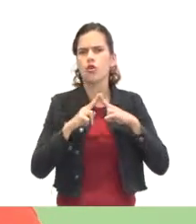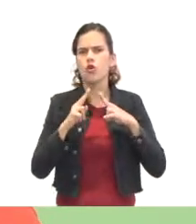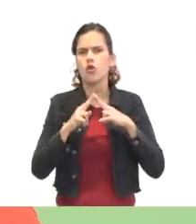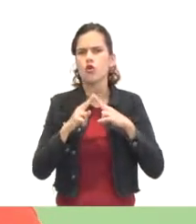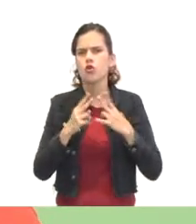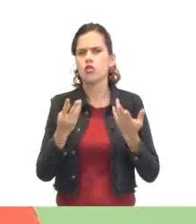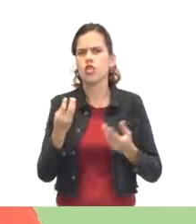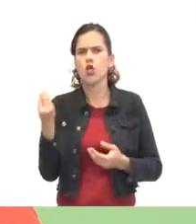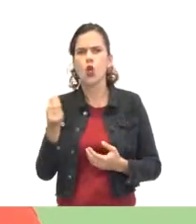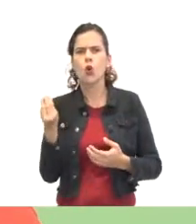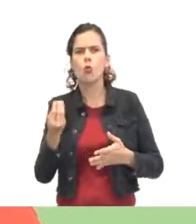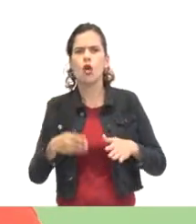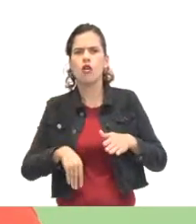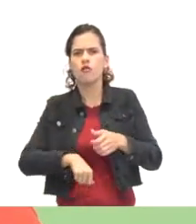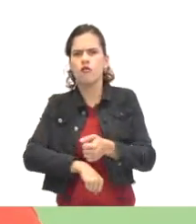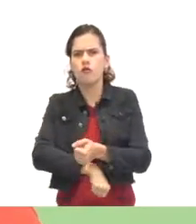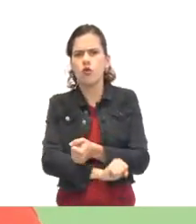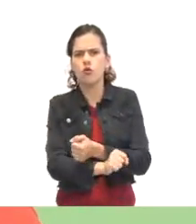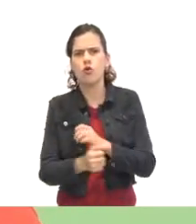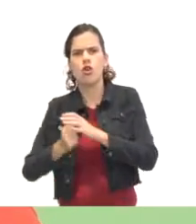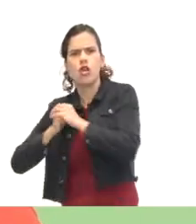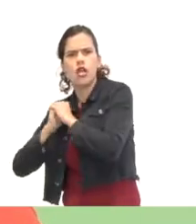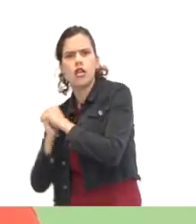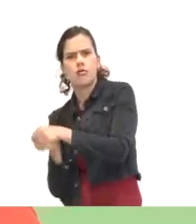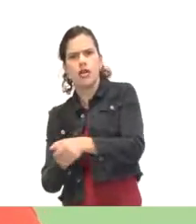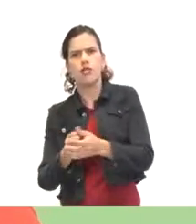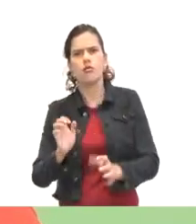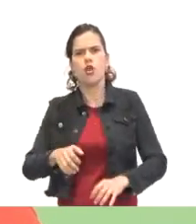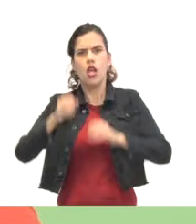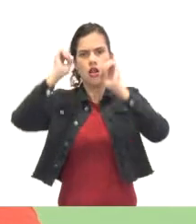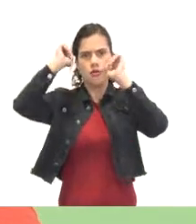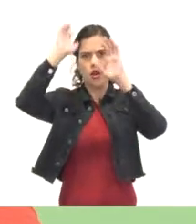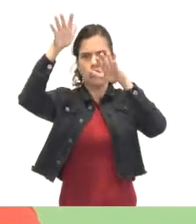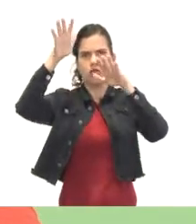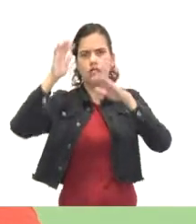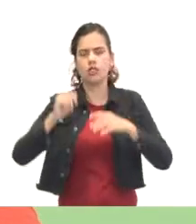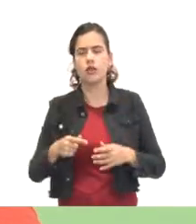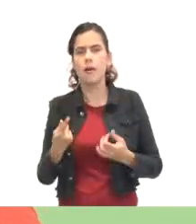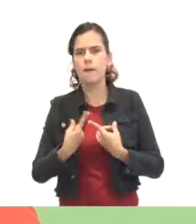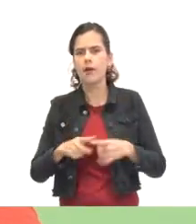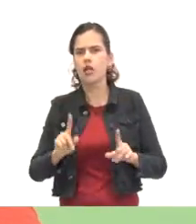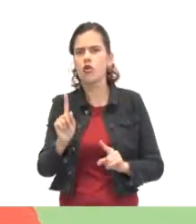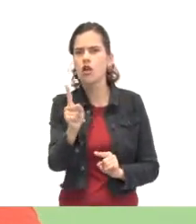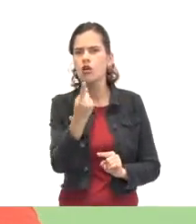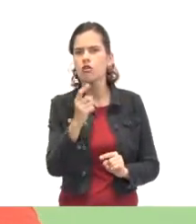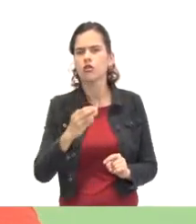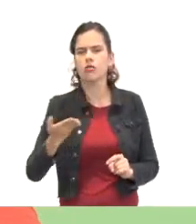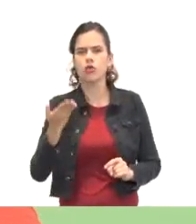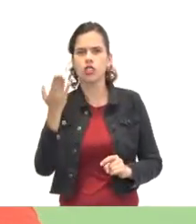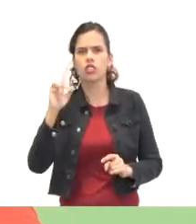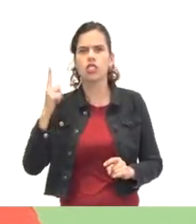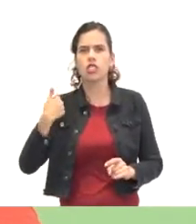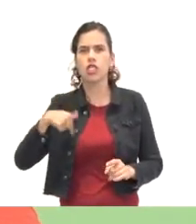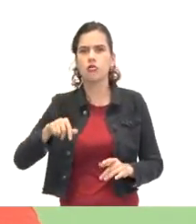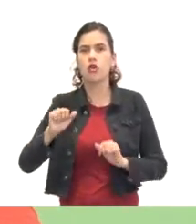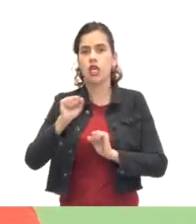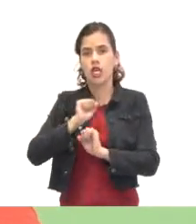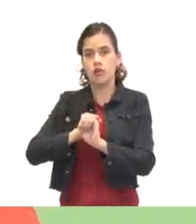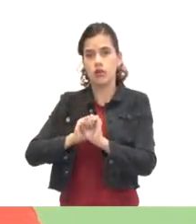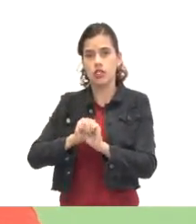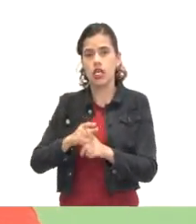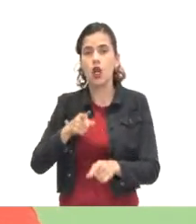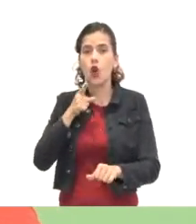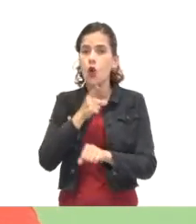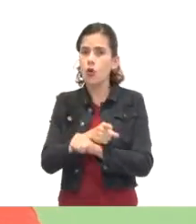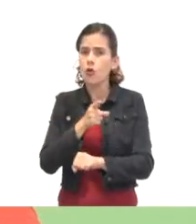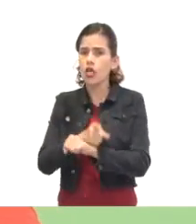conocer cómo es el fútbol, cómo es el béisbol, cómo es el baloncesto. Pero algo importante, debemos evitar forzar a la